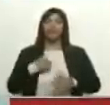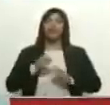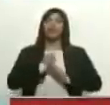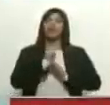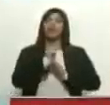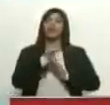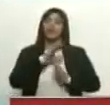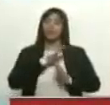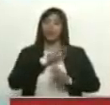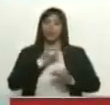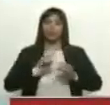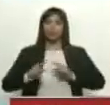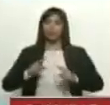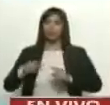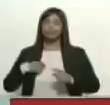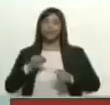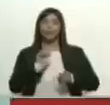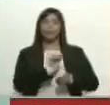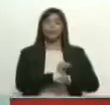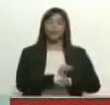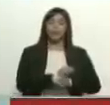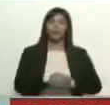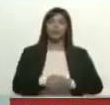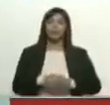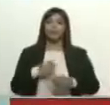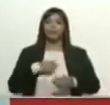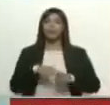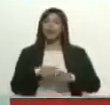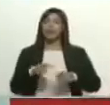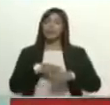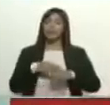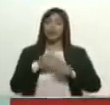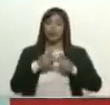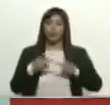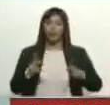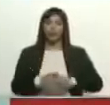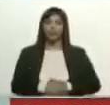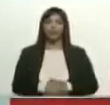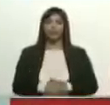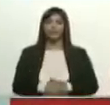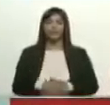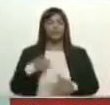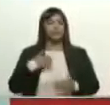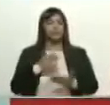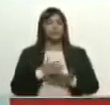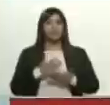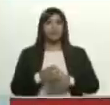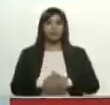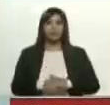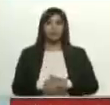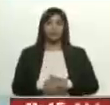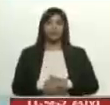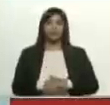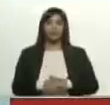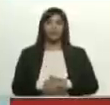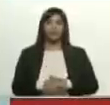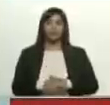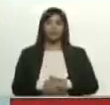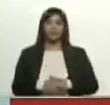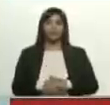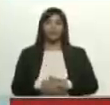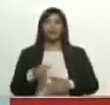la acción penal, que es titular de la acción penal, como es el Ministerio Público, siempre con